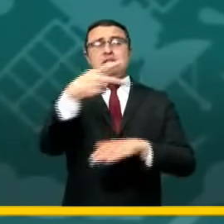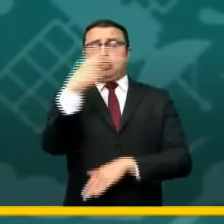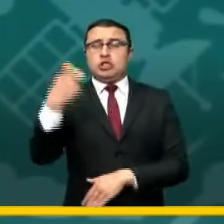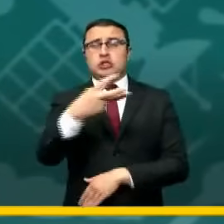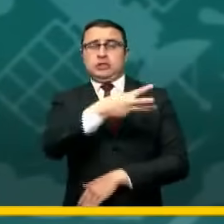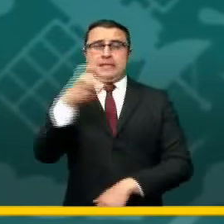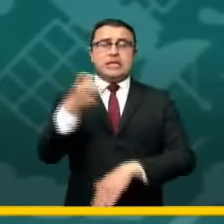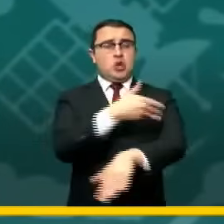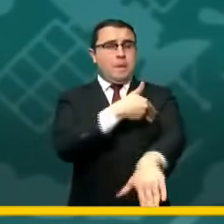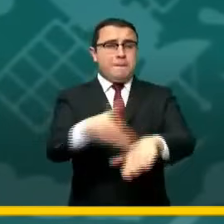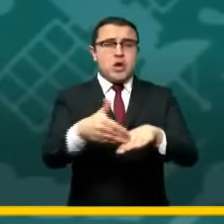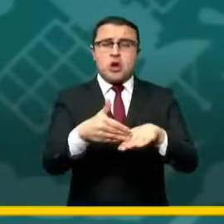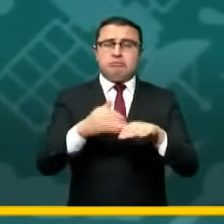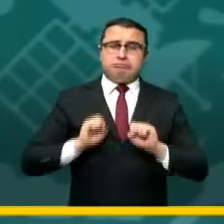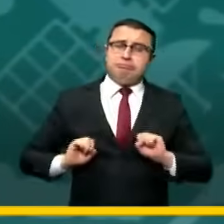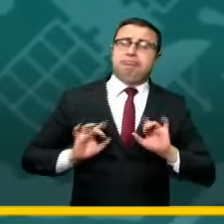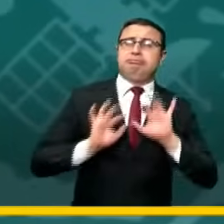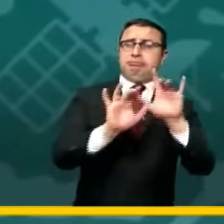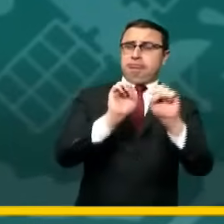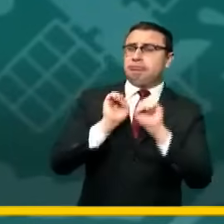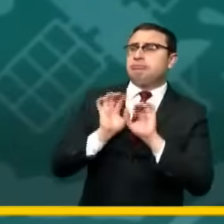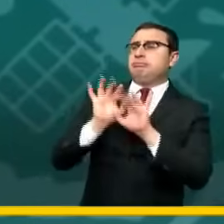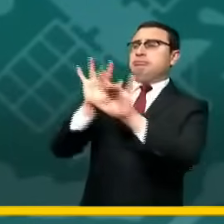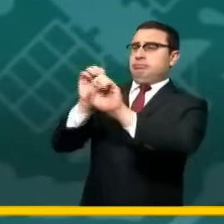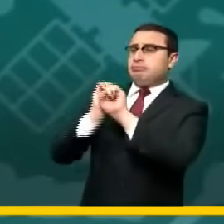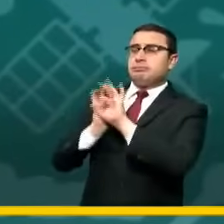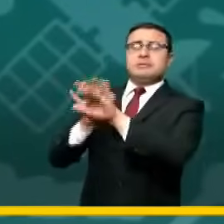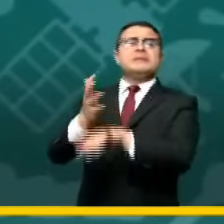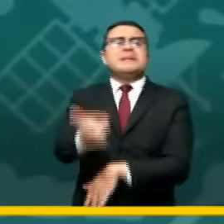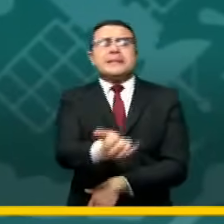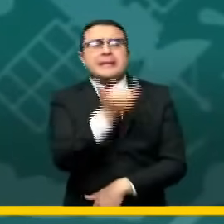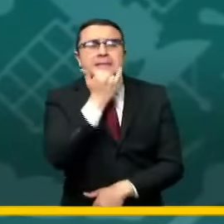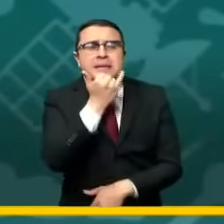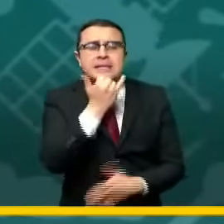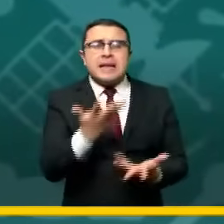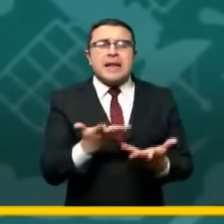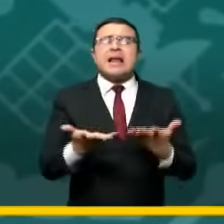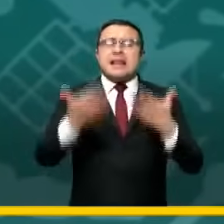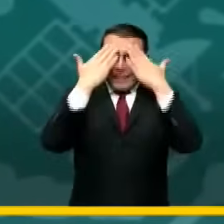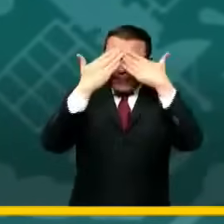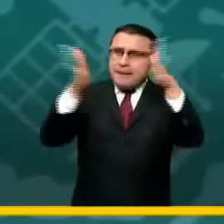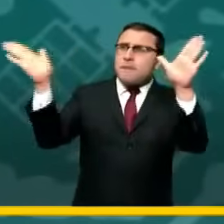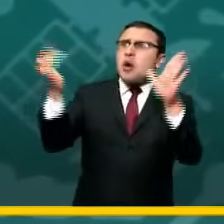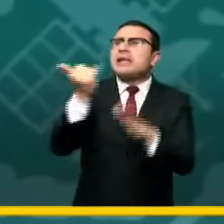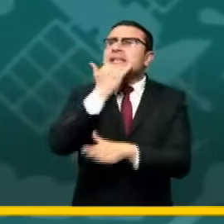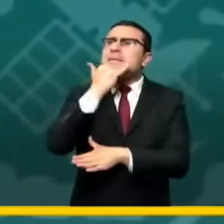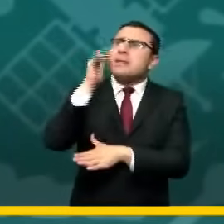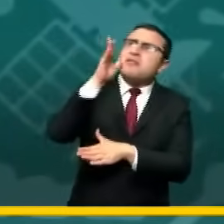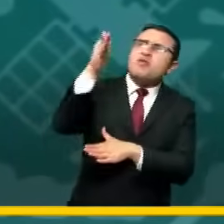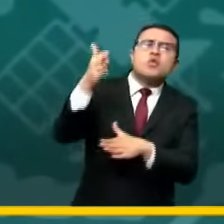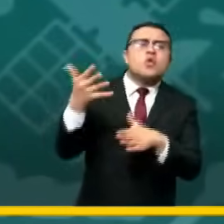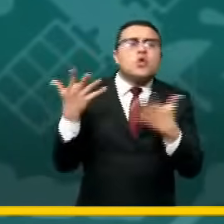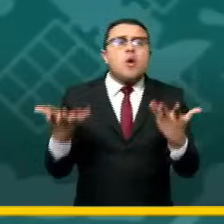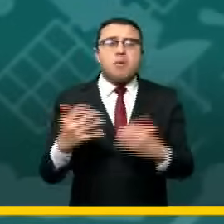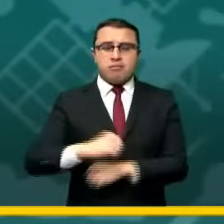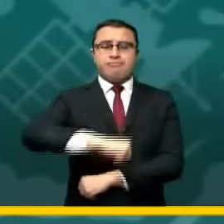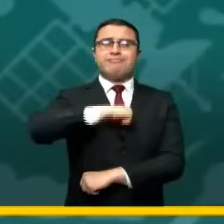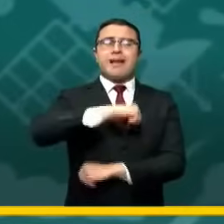millones. ¿Qué pasará con ese éxodo? ¿Qué pasará con la democracia? ¿Qué pasará con el